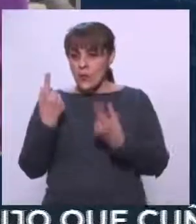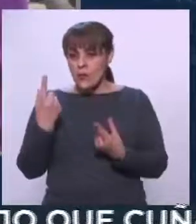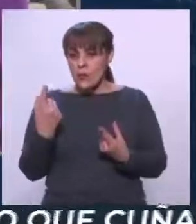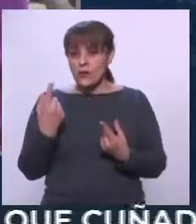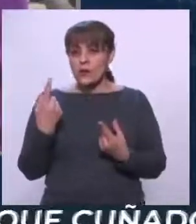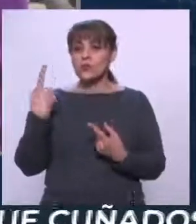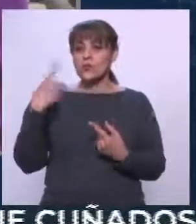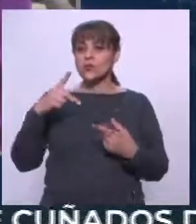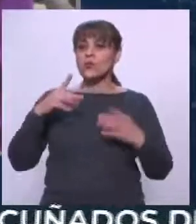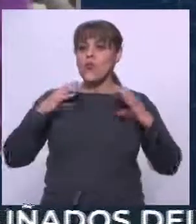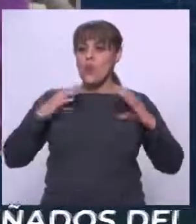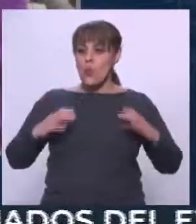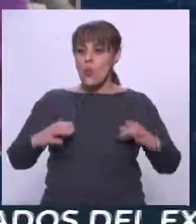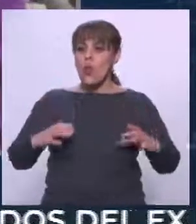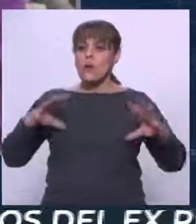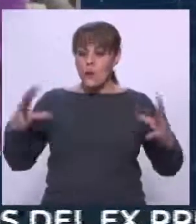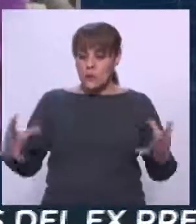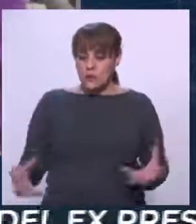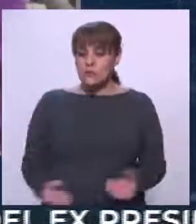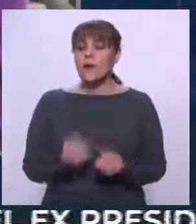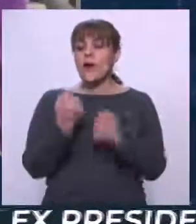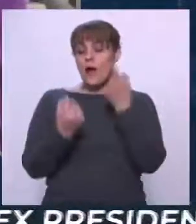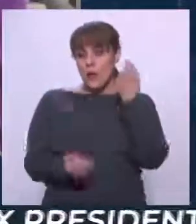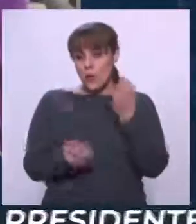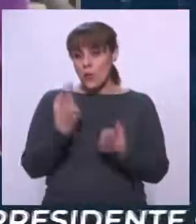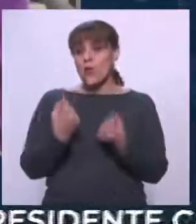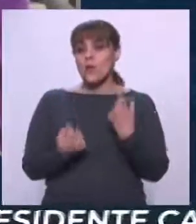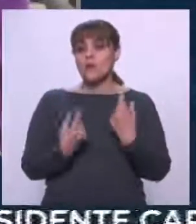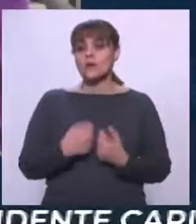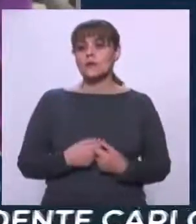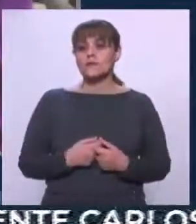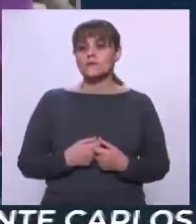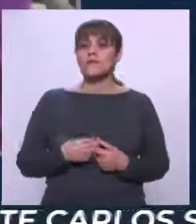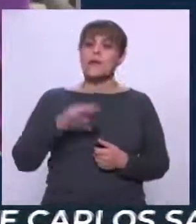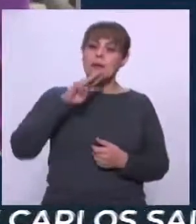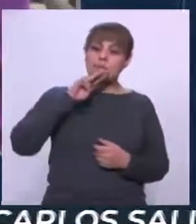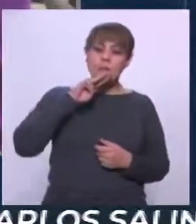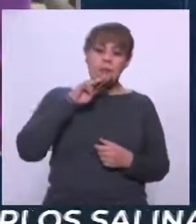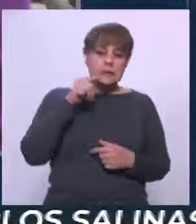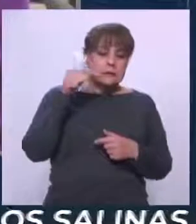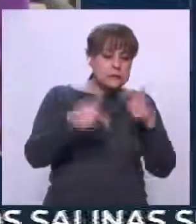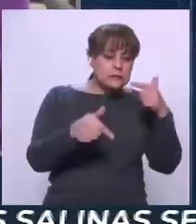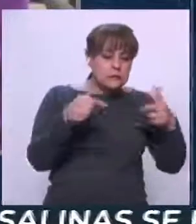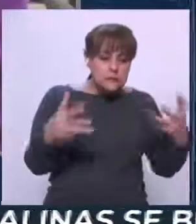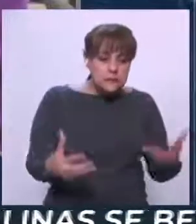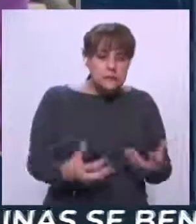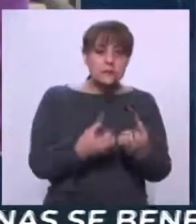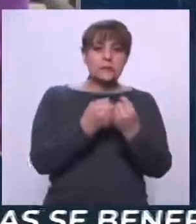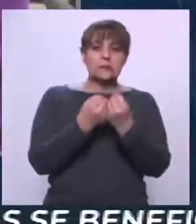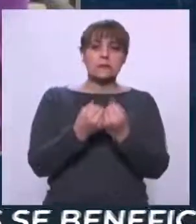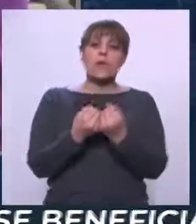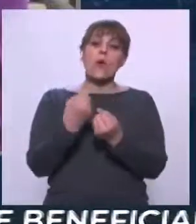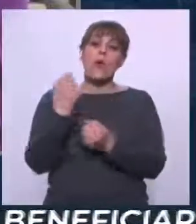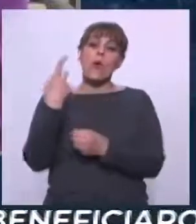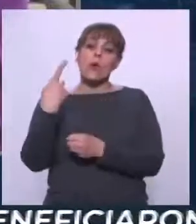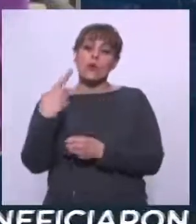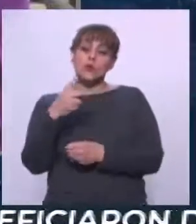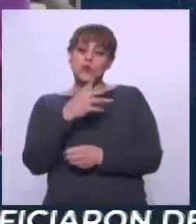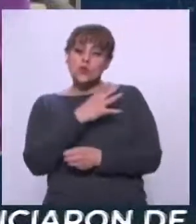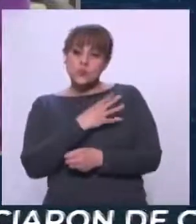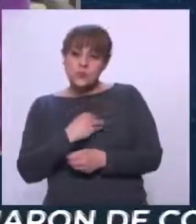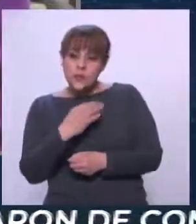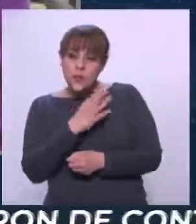los cuerpos, las madres de sus hijas, las hijas más pequeñas o los niños de sus